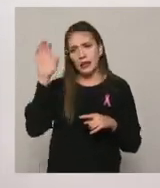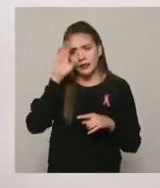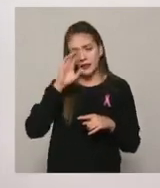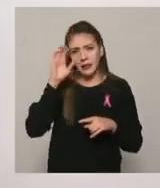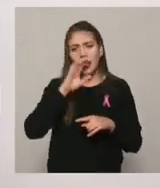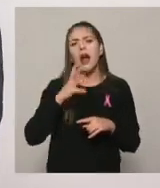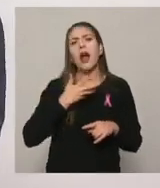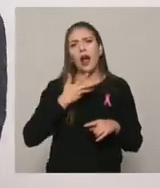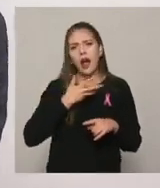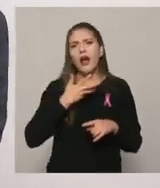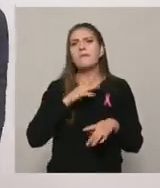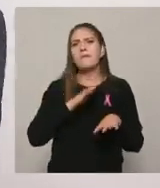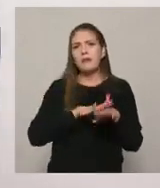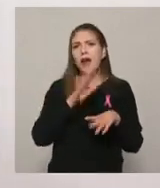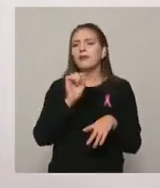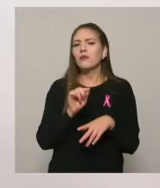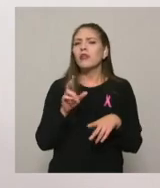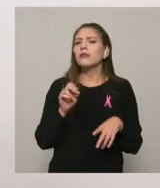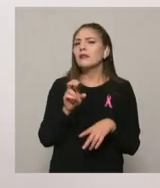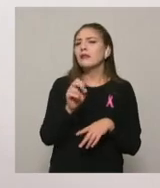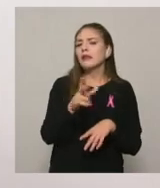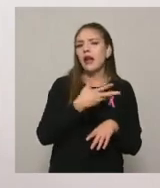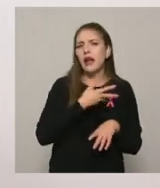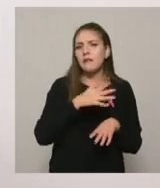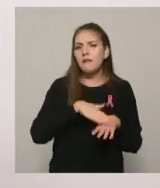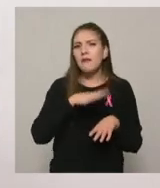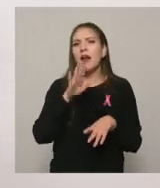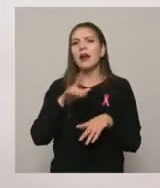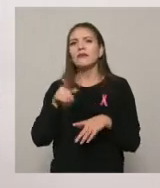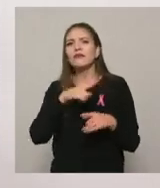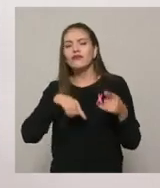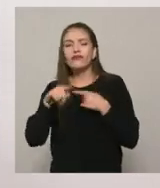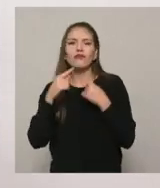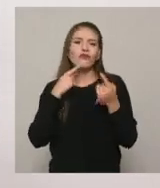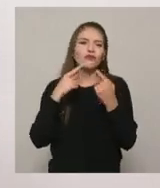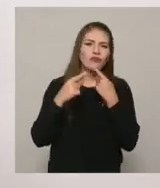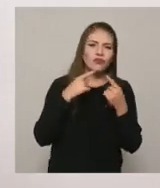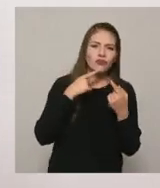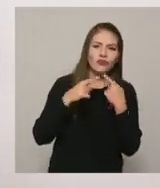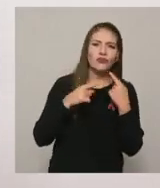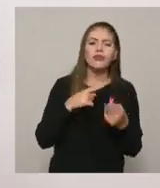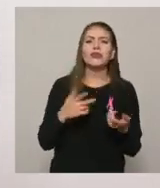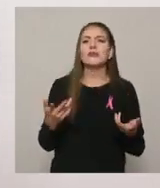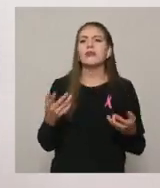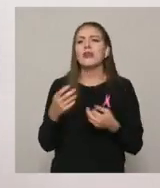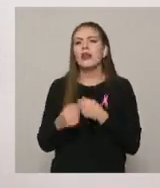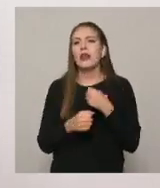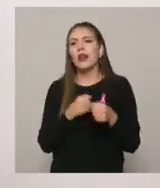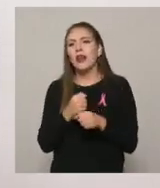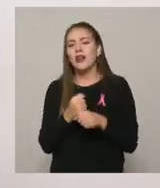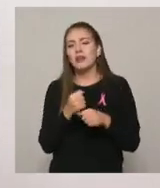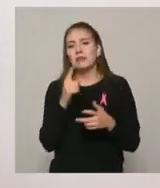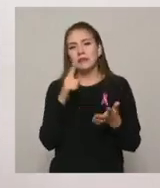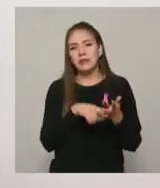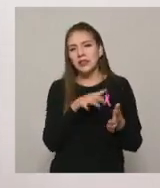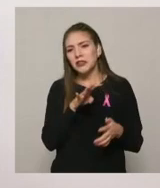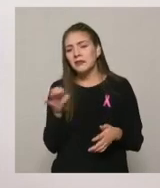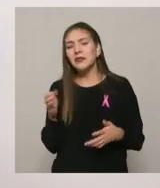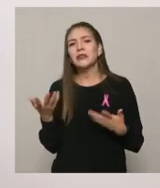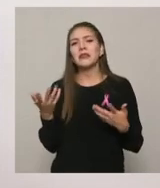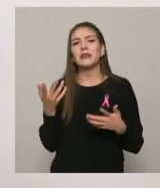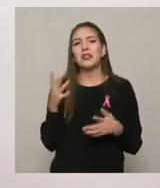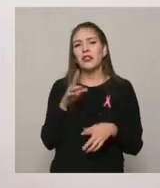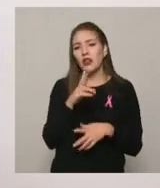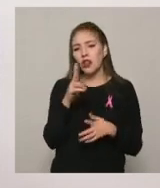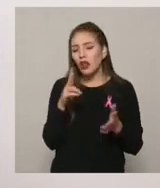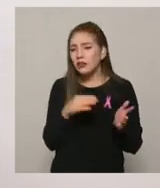frecuencia sobre la mesa, que, bueno, ya no hablemos de los 90, principios de los 2000, no tenía tanta presencia. Ver una